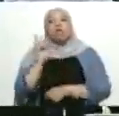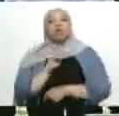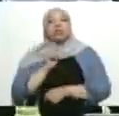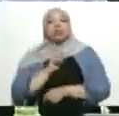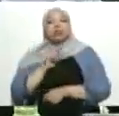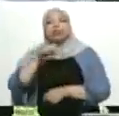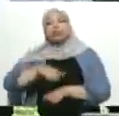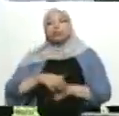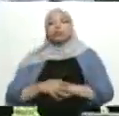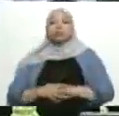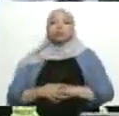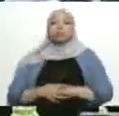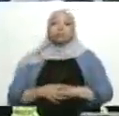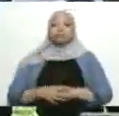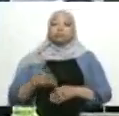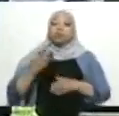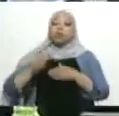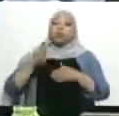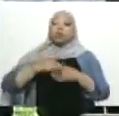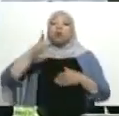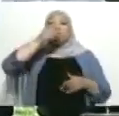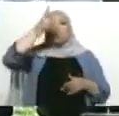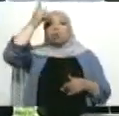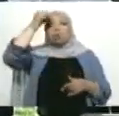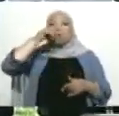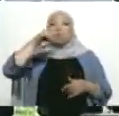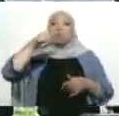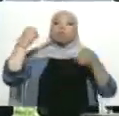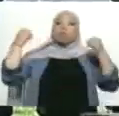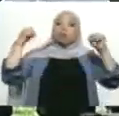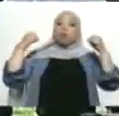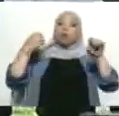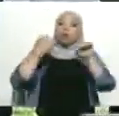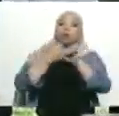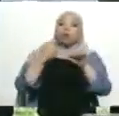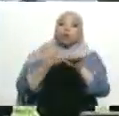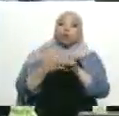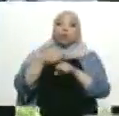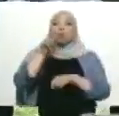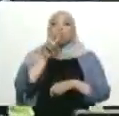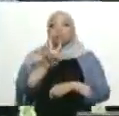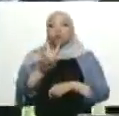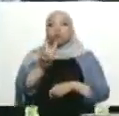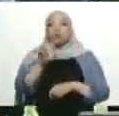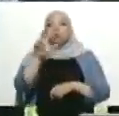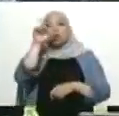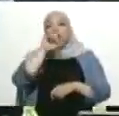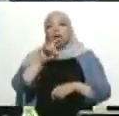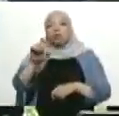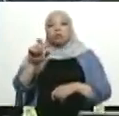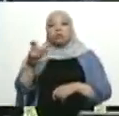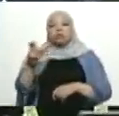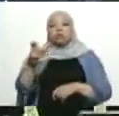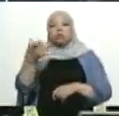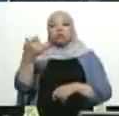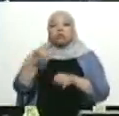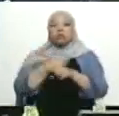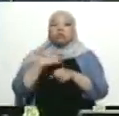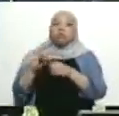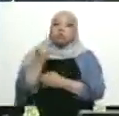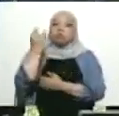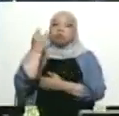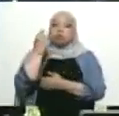Hoy, compatriota Diosdado Cabello, hemos derrotado 200 años de traición